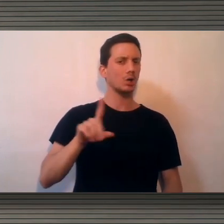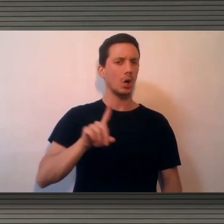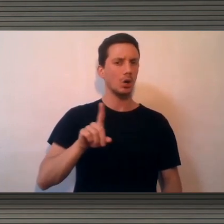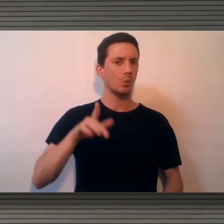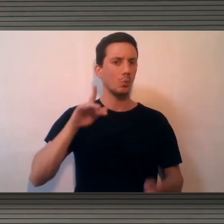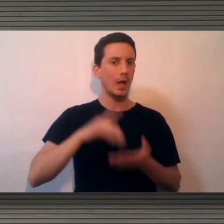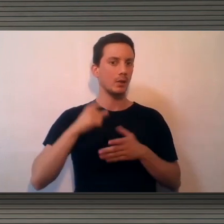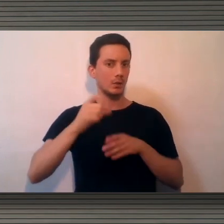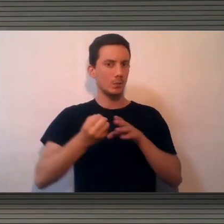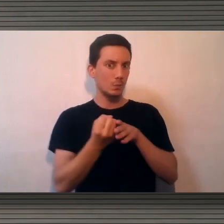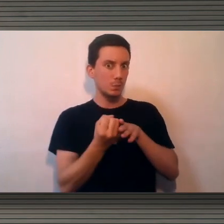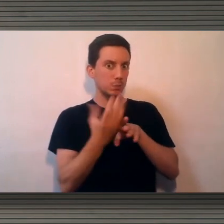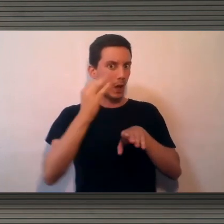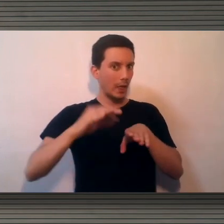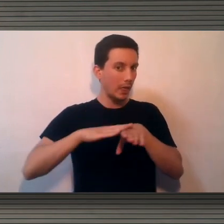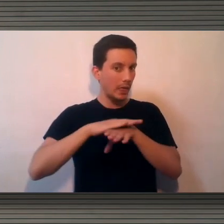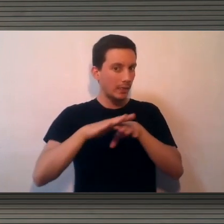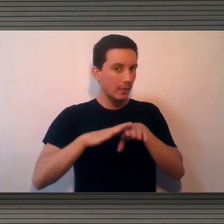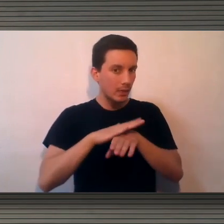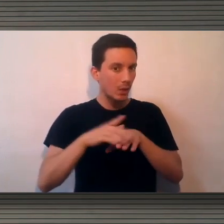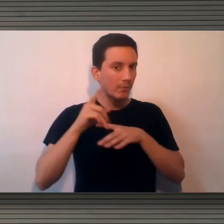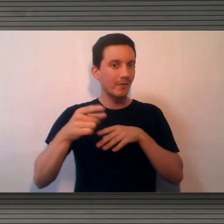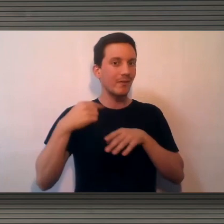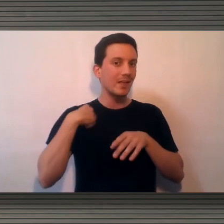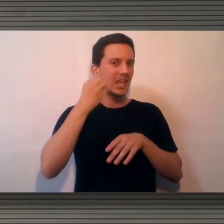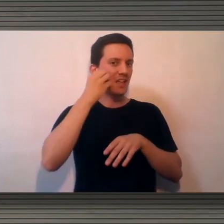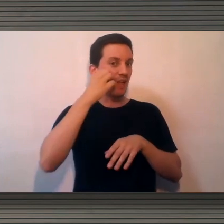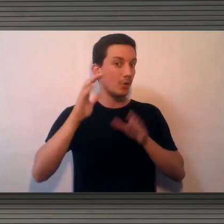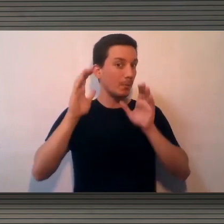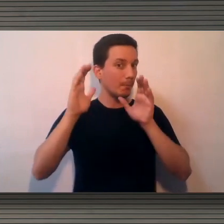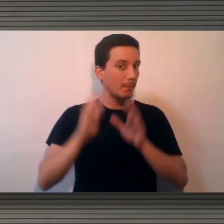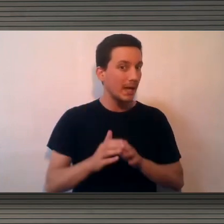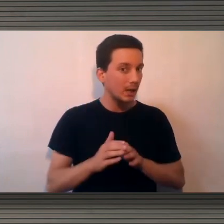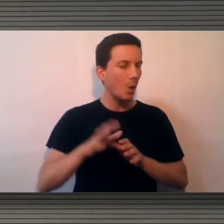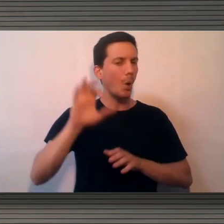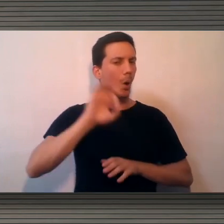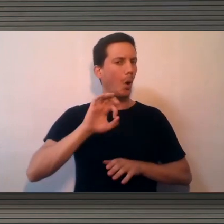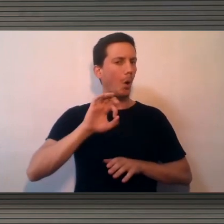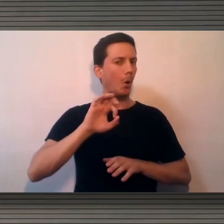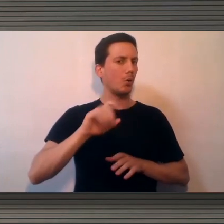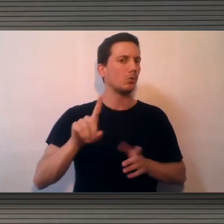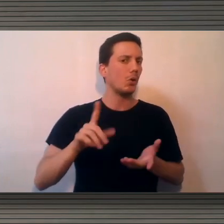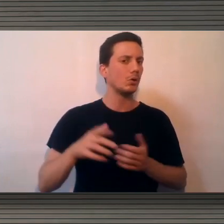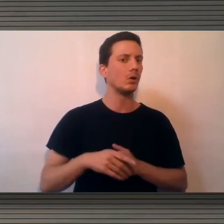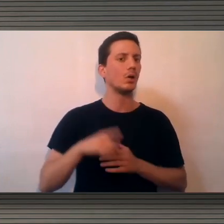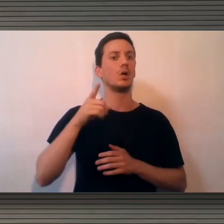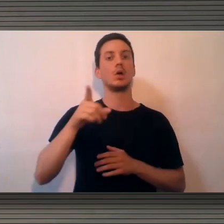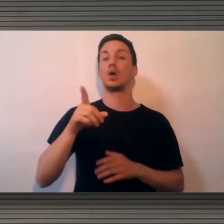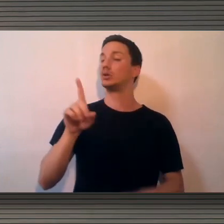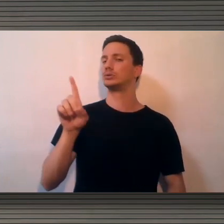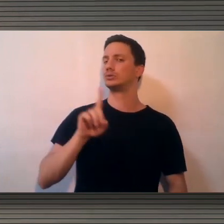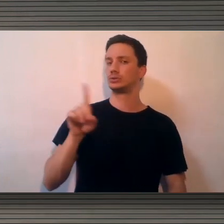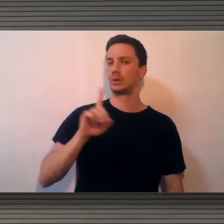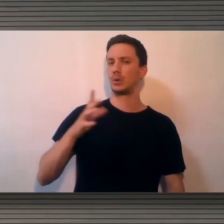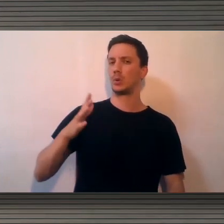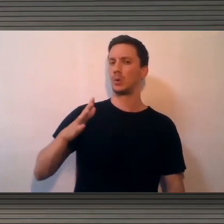en pleno brote, tardará más en bajar la inflamación, ¿verdad? ¿O no tiene por qué? No, quizá allí no me he